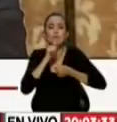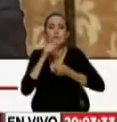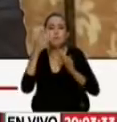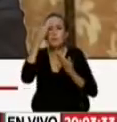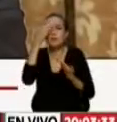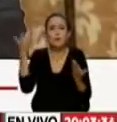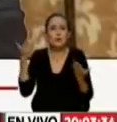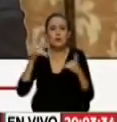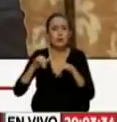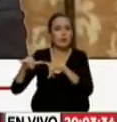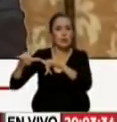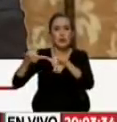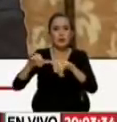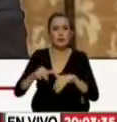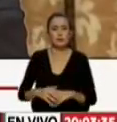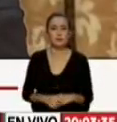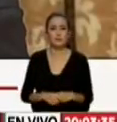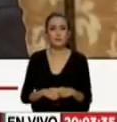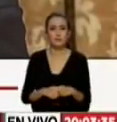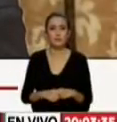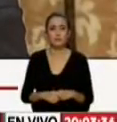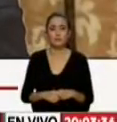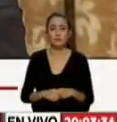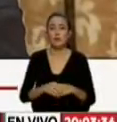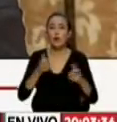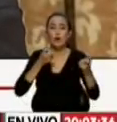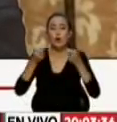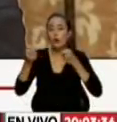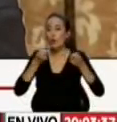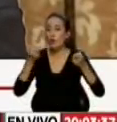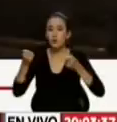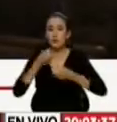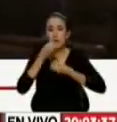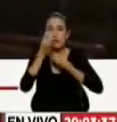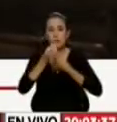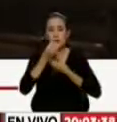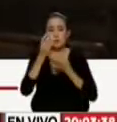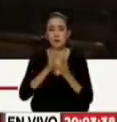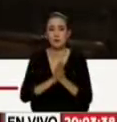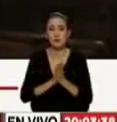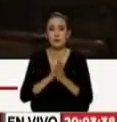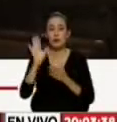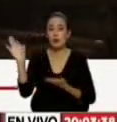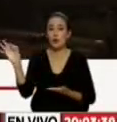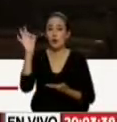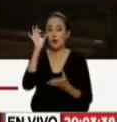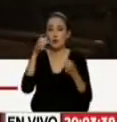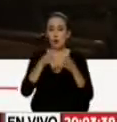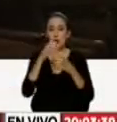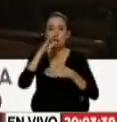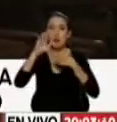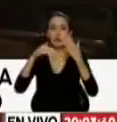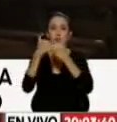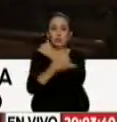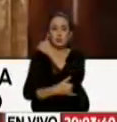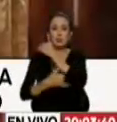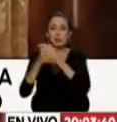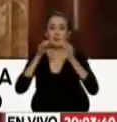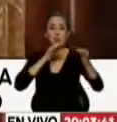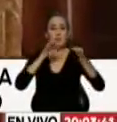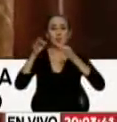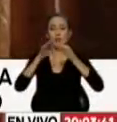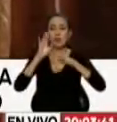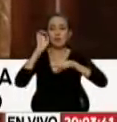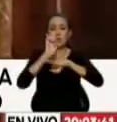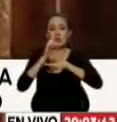ni del encriptamiento, ni de la manipulación de la información. Los delegados regionales de la OGP explicaron que Ecuador